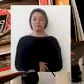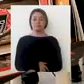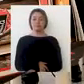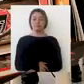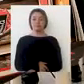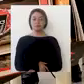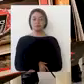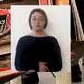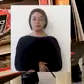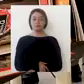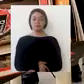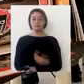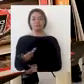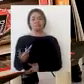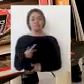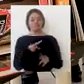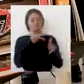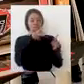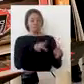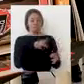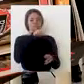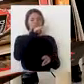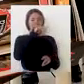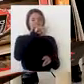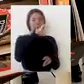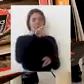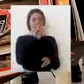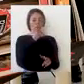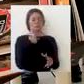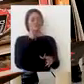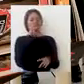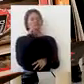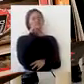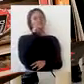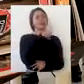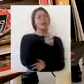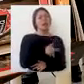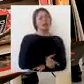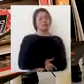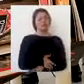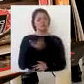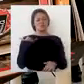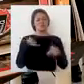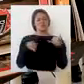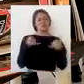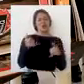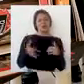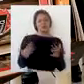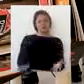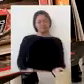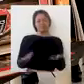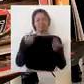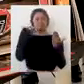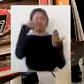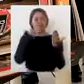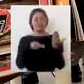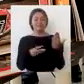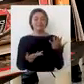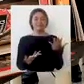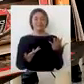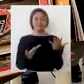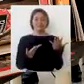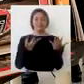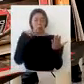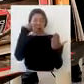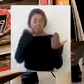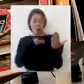mirad, como un juego incentiva y promueve un proceso de lectura en alguien que luego asume un rol de